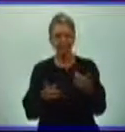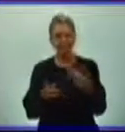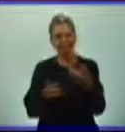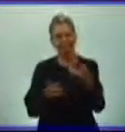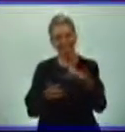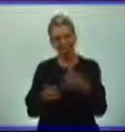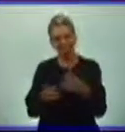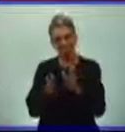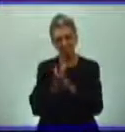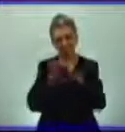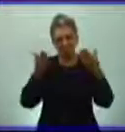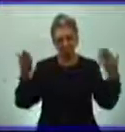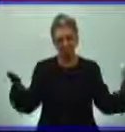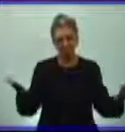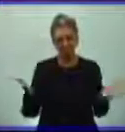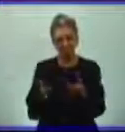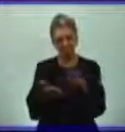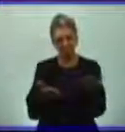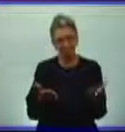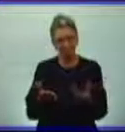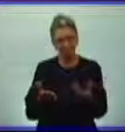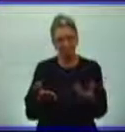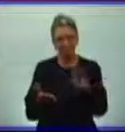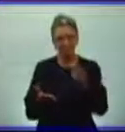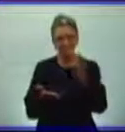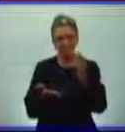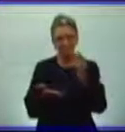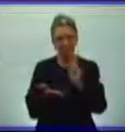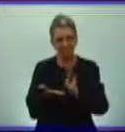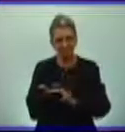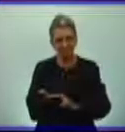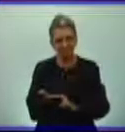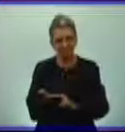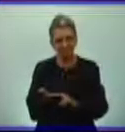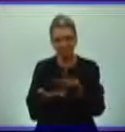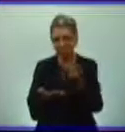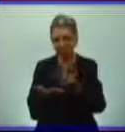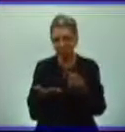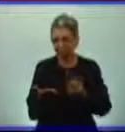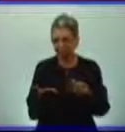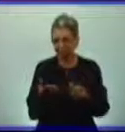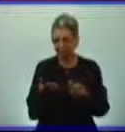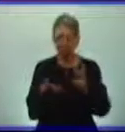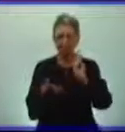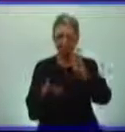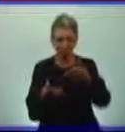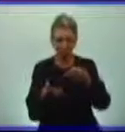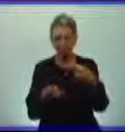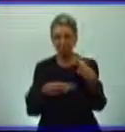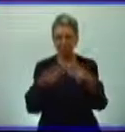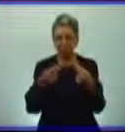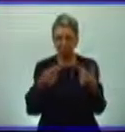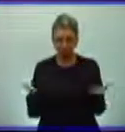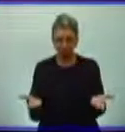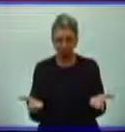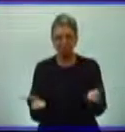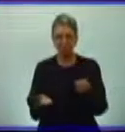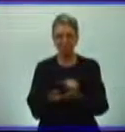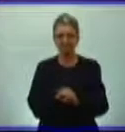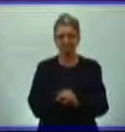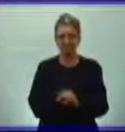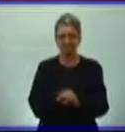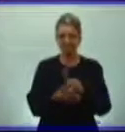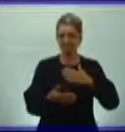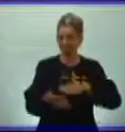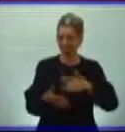de revistas, postales, sellos o con los mismos dibujos que hemos estado realizando durante estos encuentros.